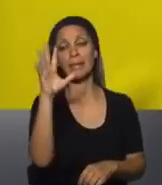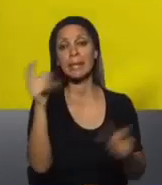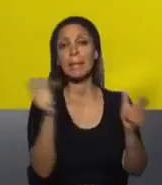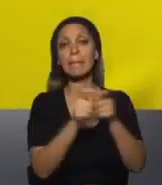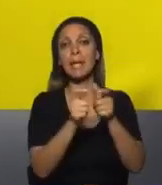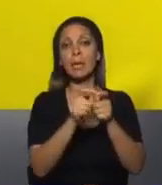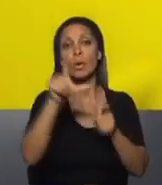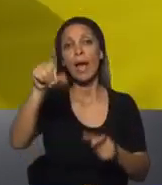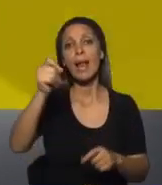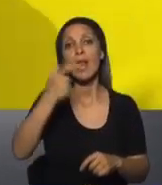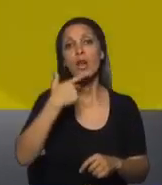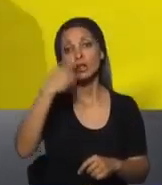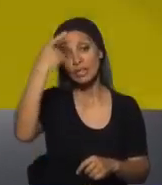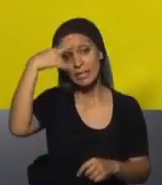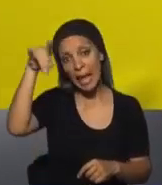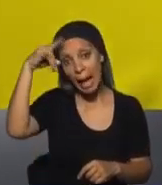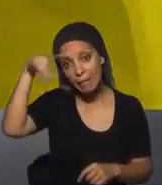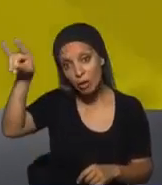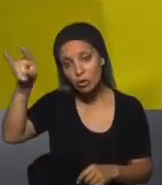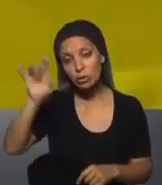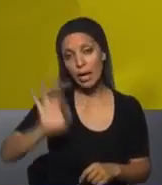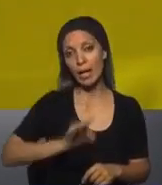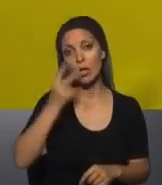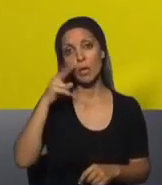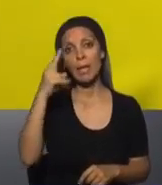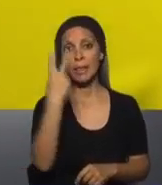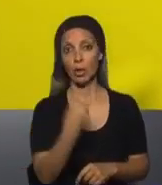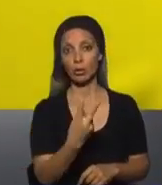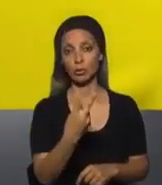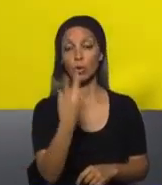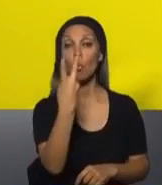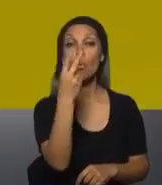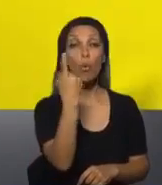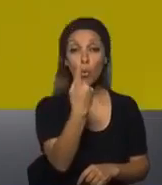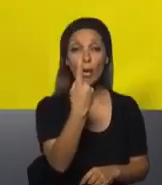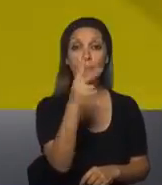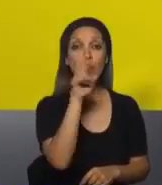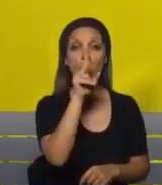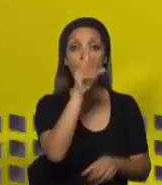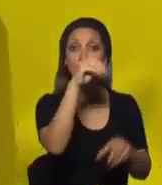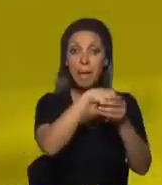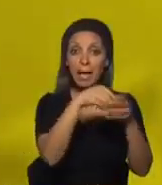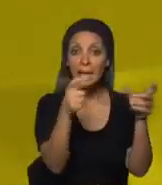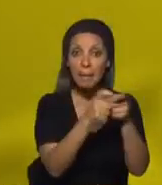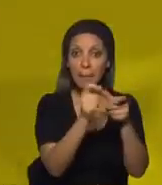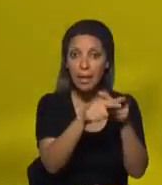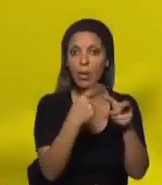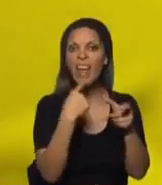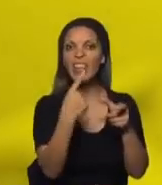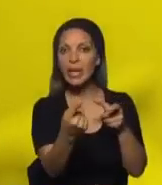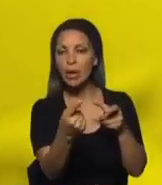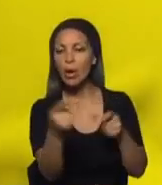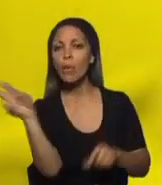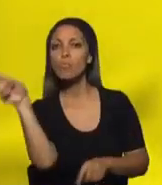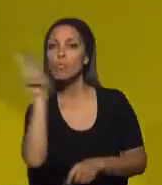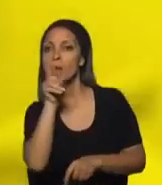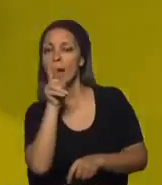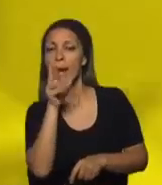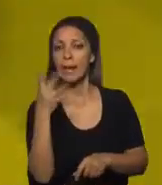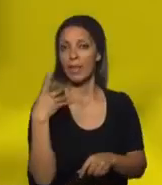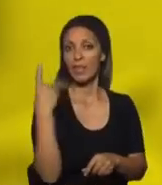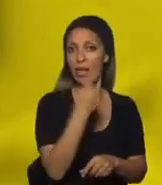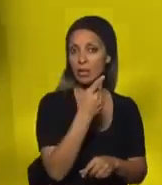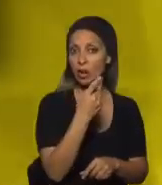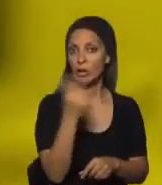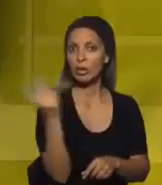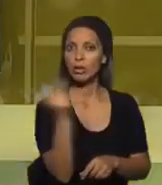año 2002 y una mujer que también fue parte del equipo de ese film aseguró que la relación entre la actriz y el director en el set